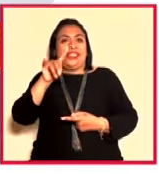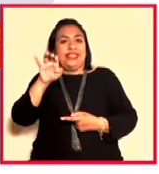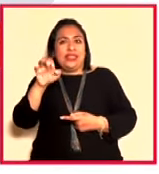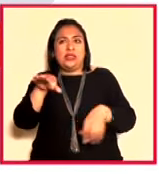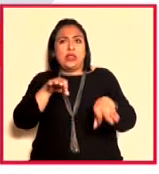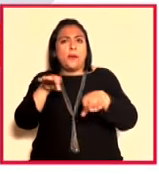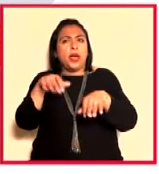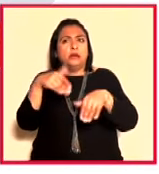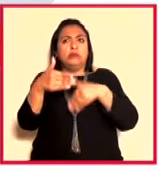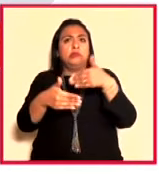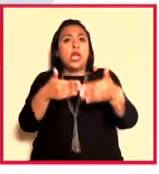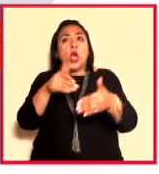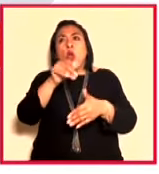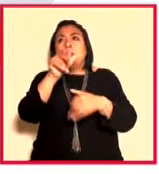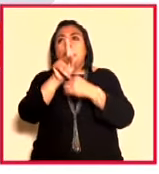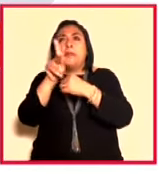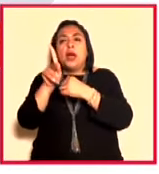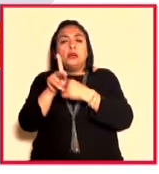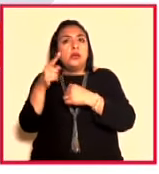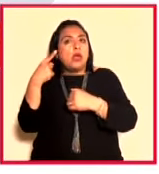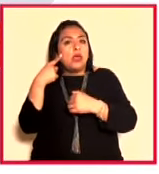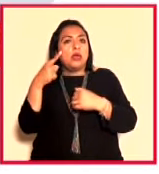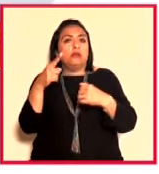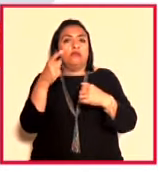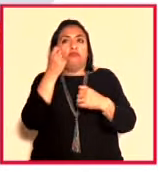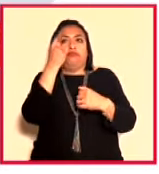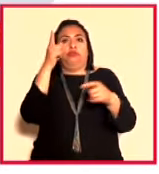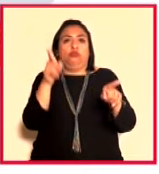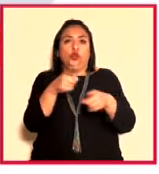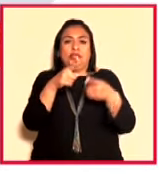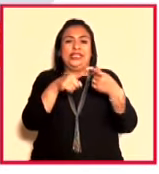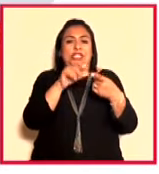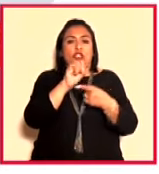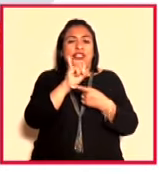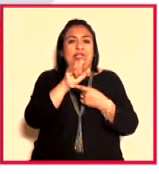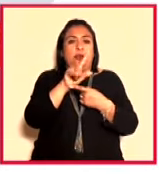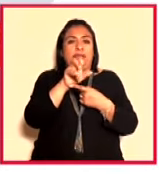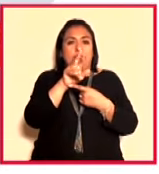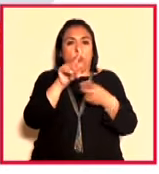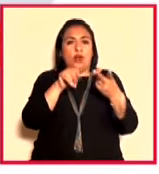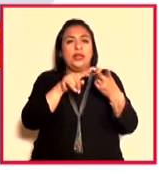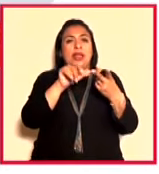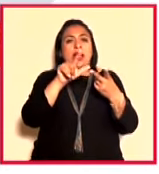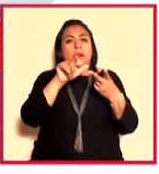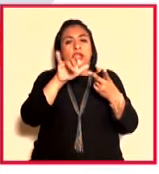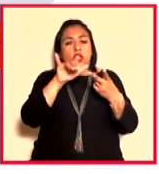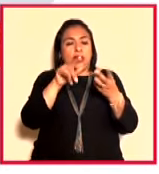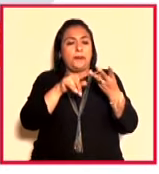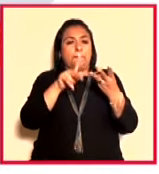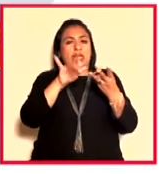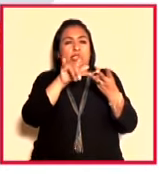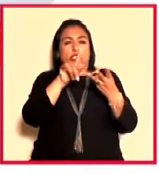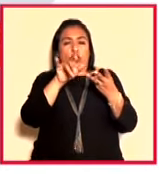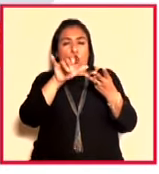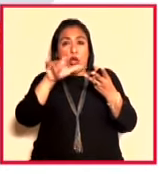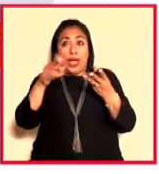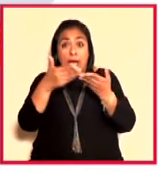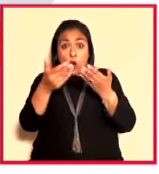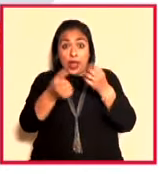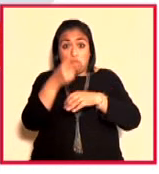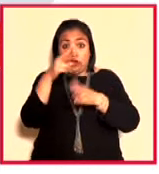conseguido que en otras latitudes resuene la obra de otros autores como Silvestre Revueltas, Alberto Ginastera o Astor Piazzolla. Este 2022,